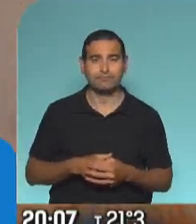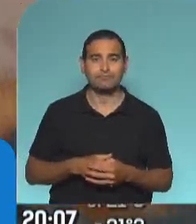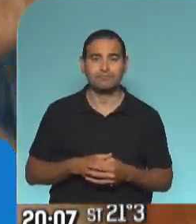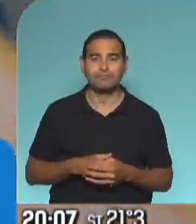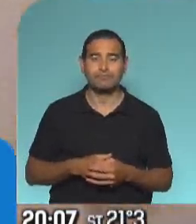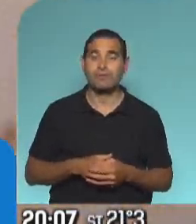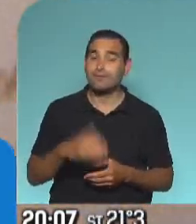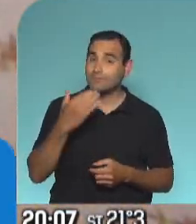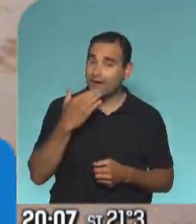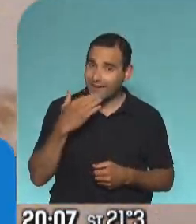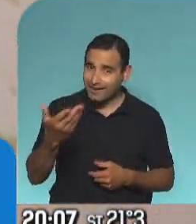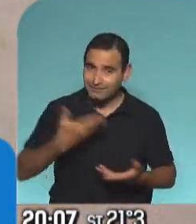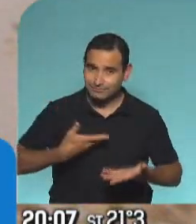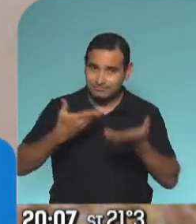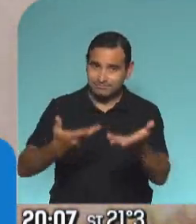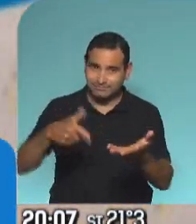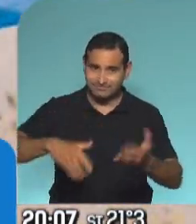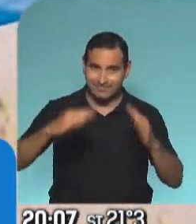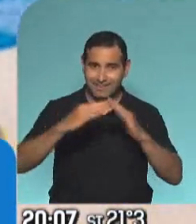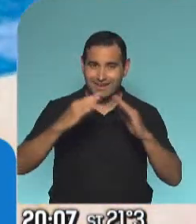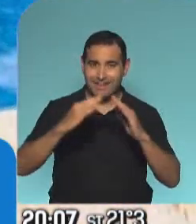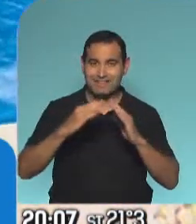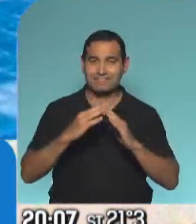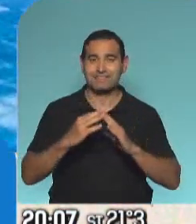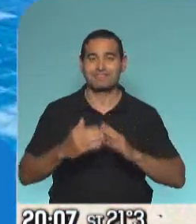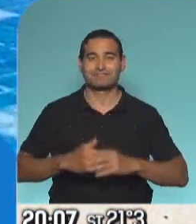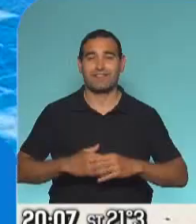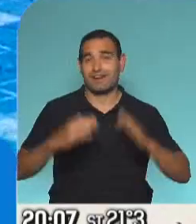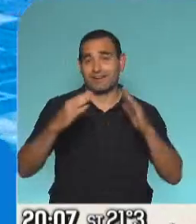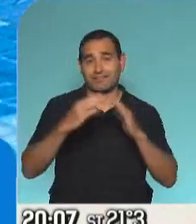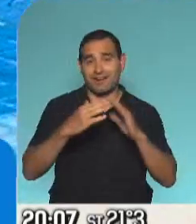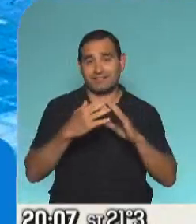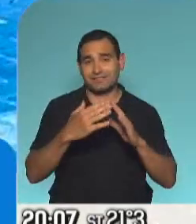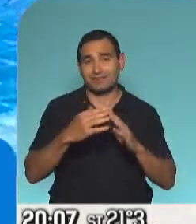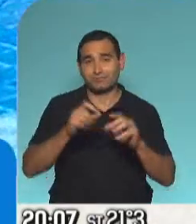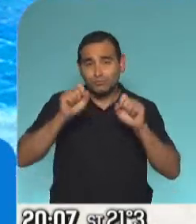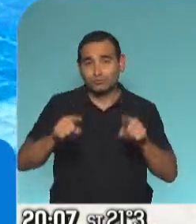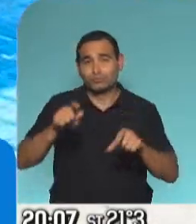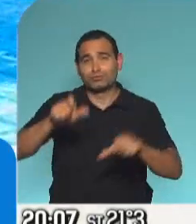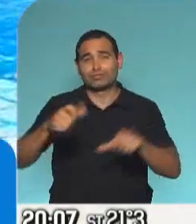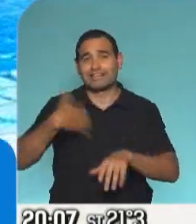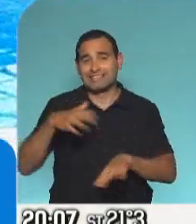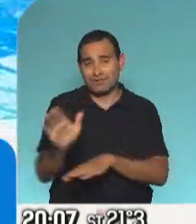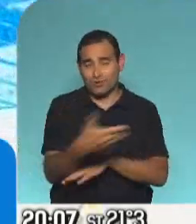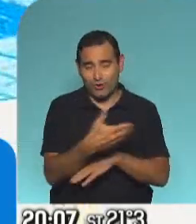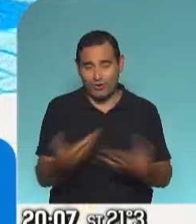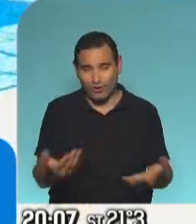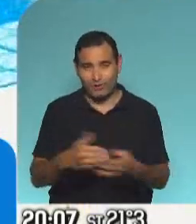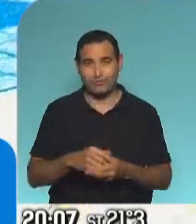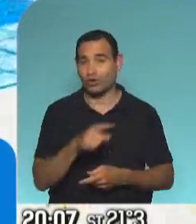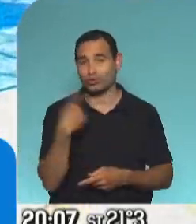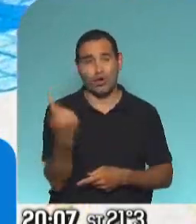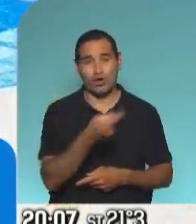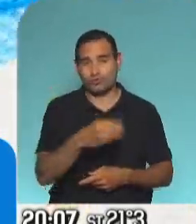Alberto, le agradezco que nos reciba acá, en esta casa, esta que es la casa de todos los argentinos también, porque todos somos